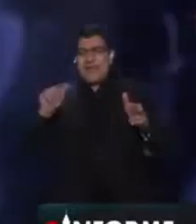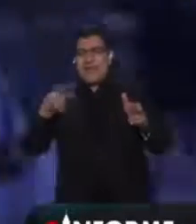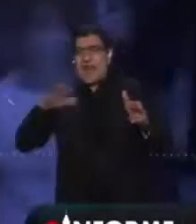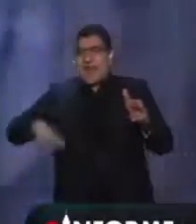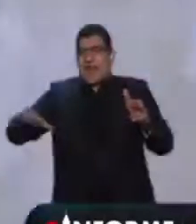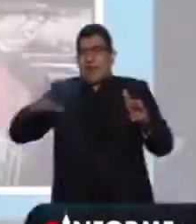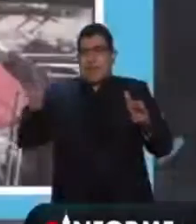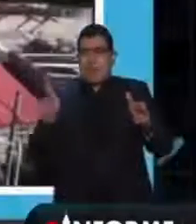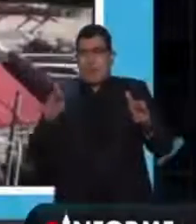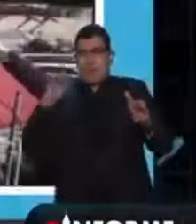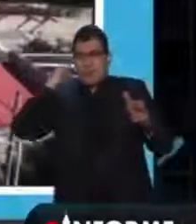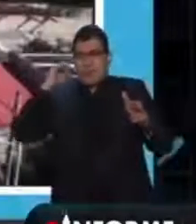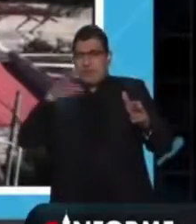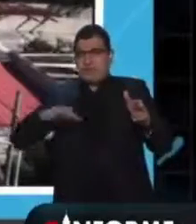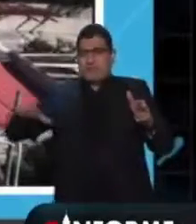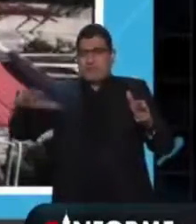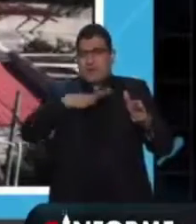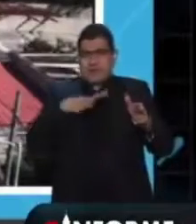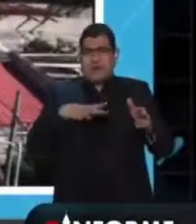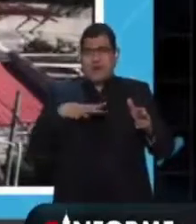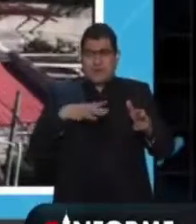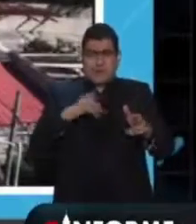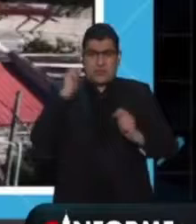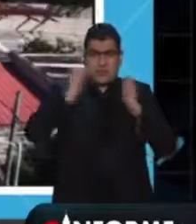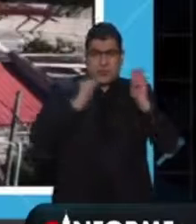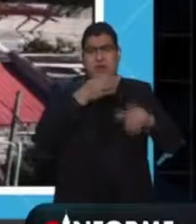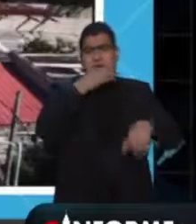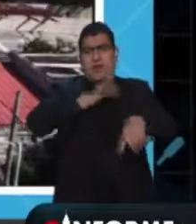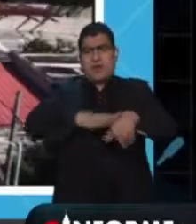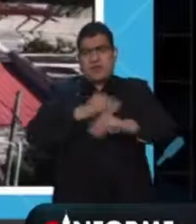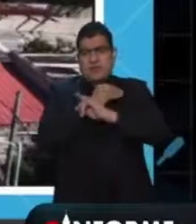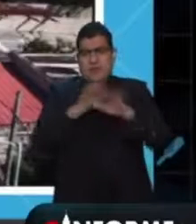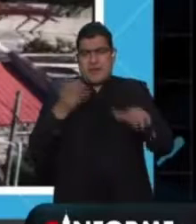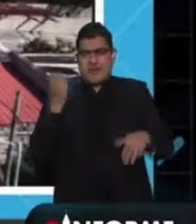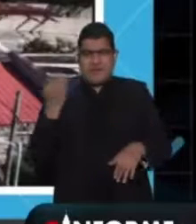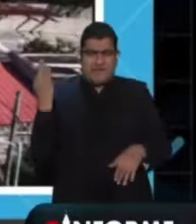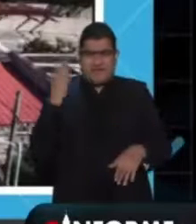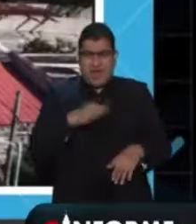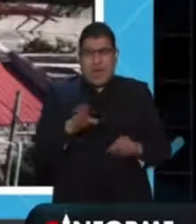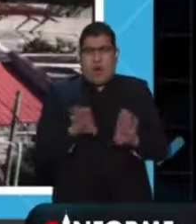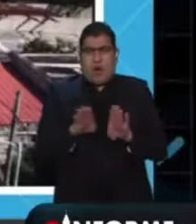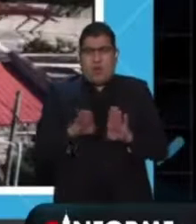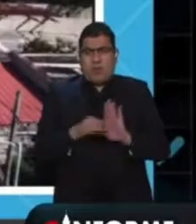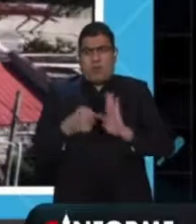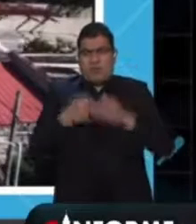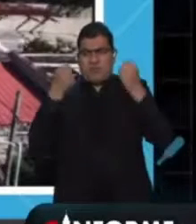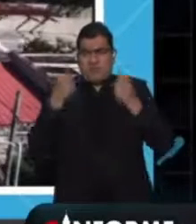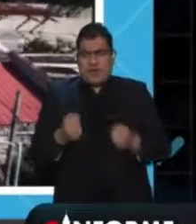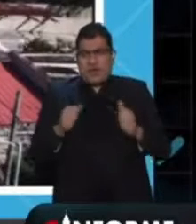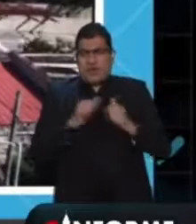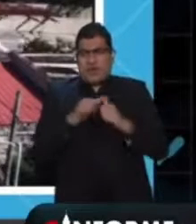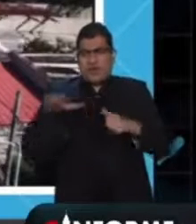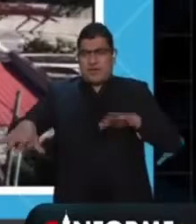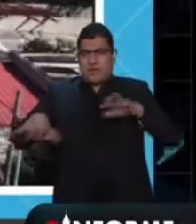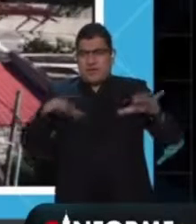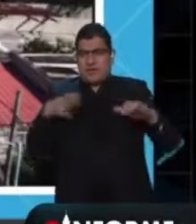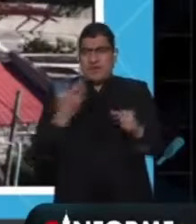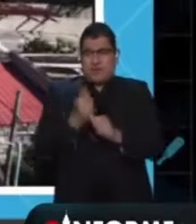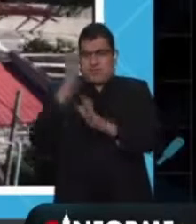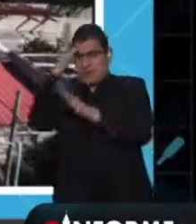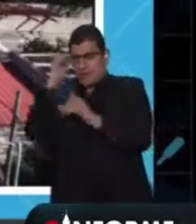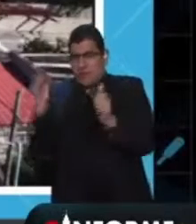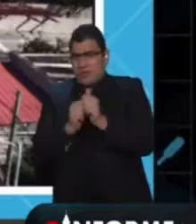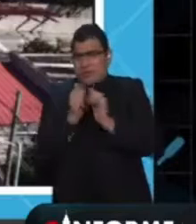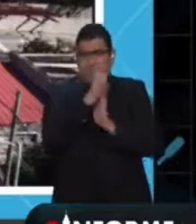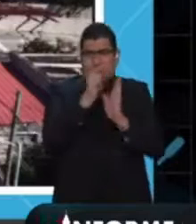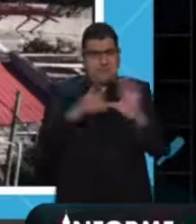y pueblos. El Fondo Nacional de Turismo tiene que salir a desmentir esta noticia y afirma que las reubicaciones son consensuadas y apegadas